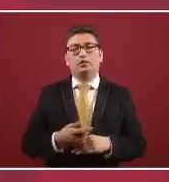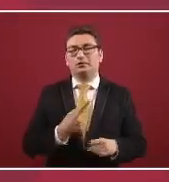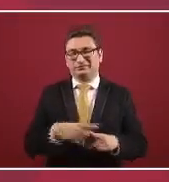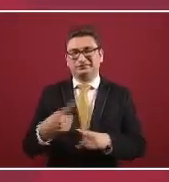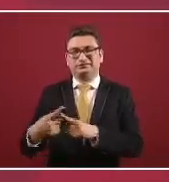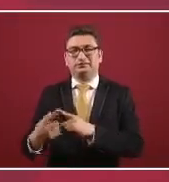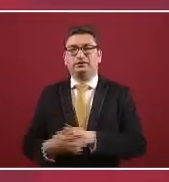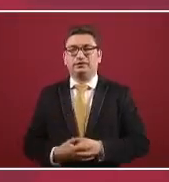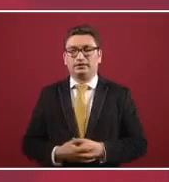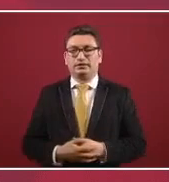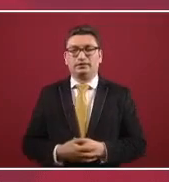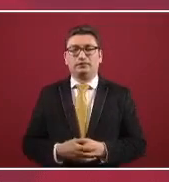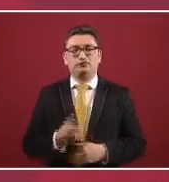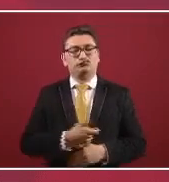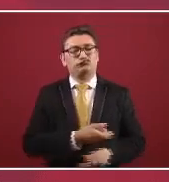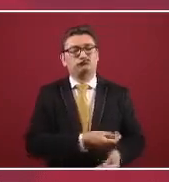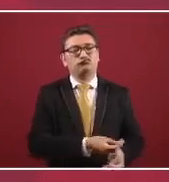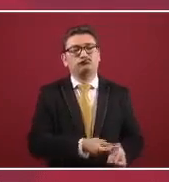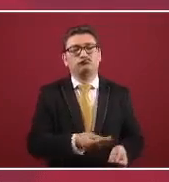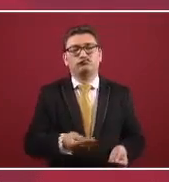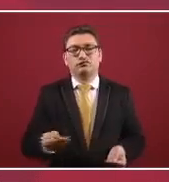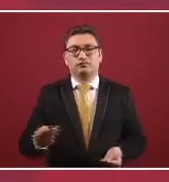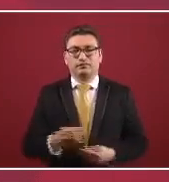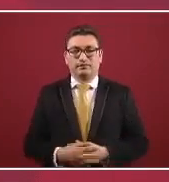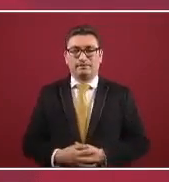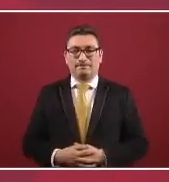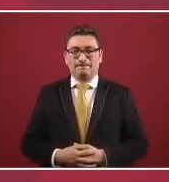iba entregando.